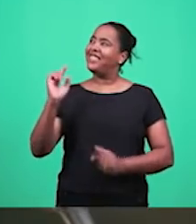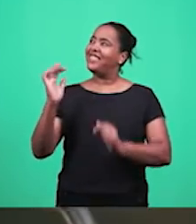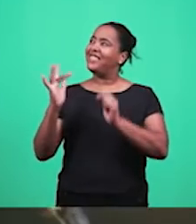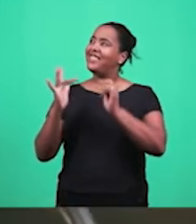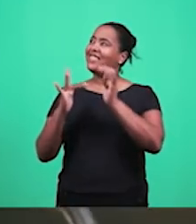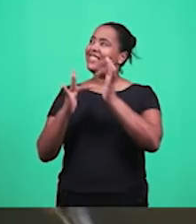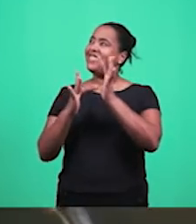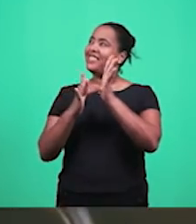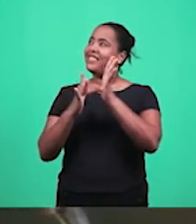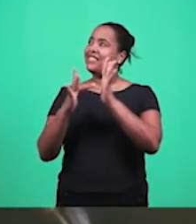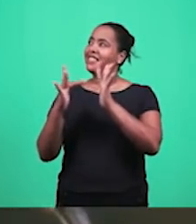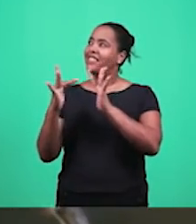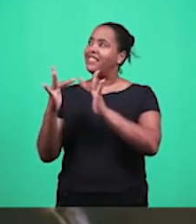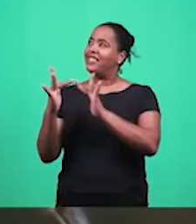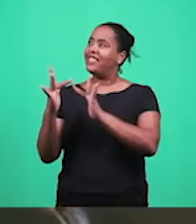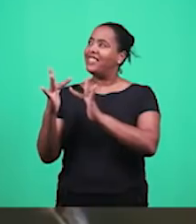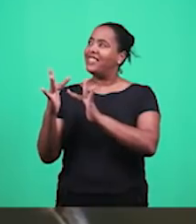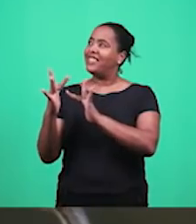s